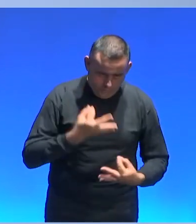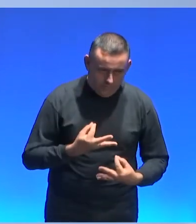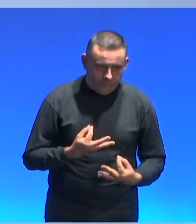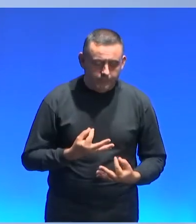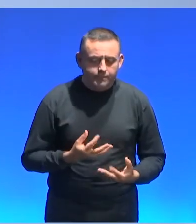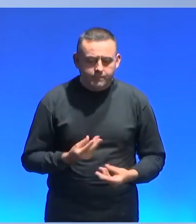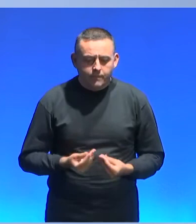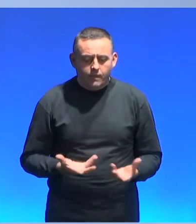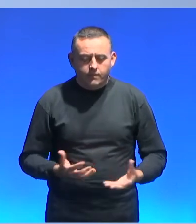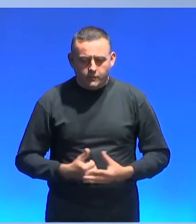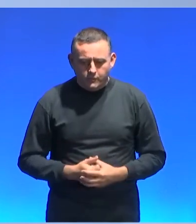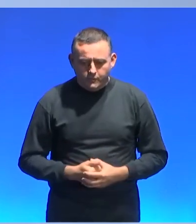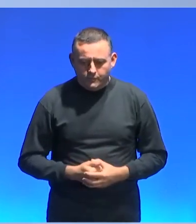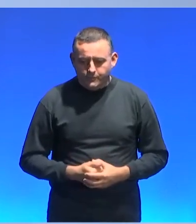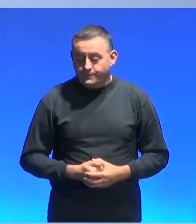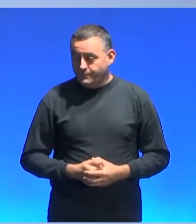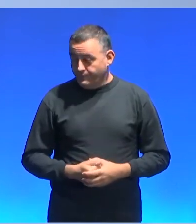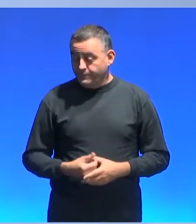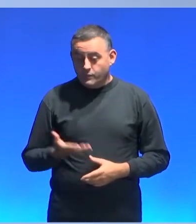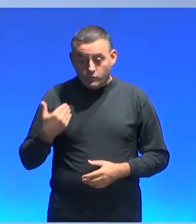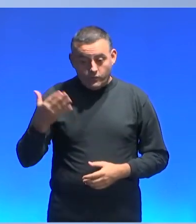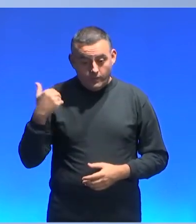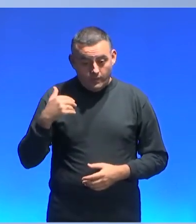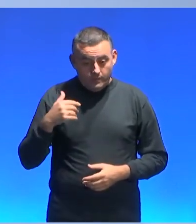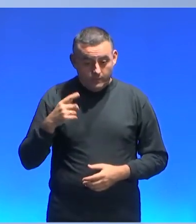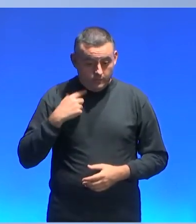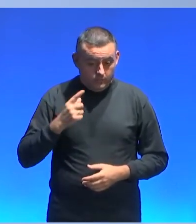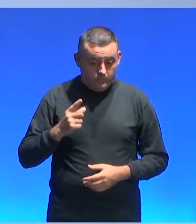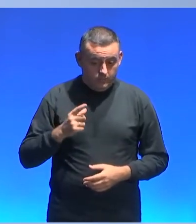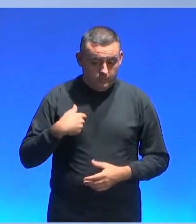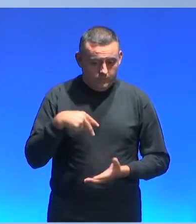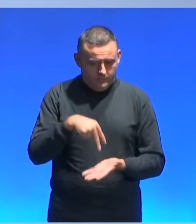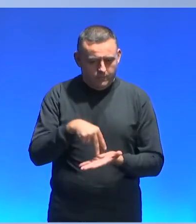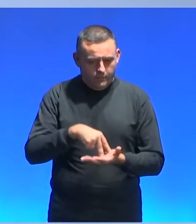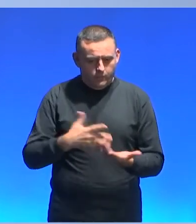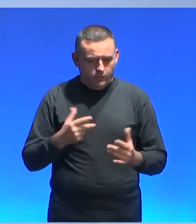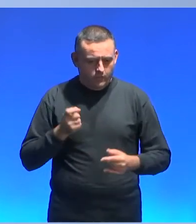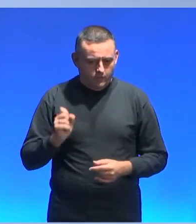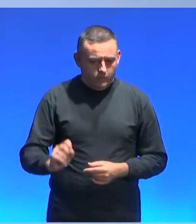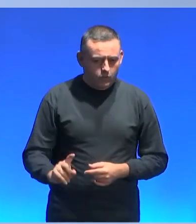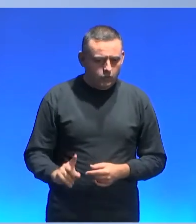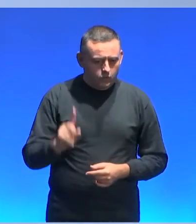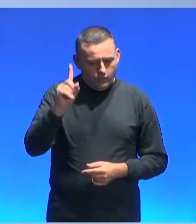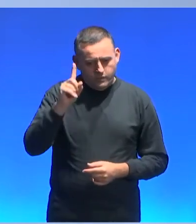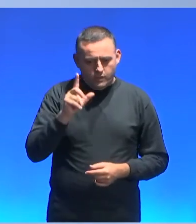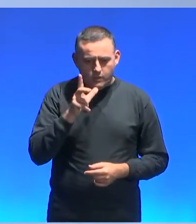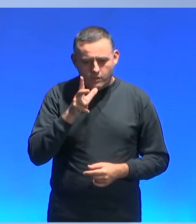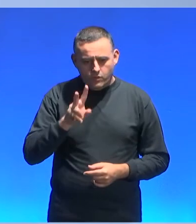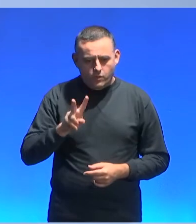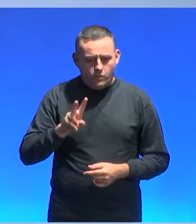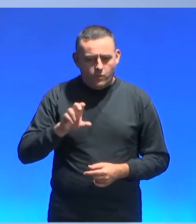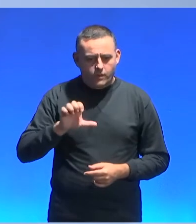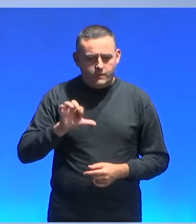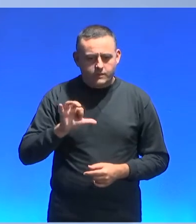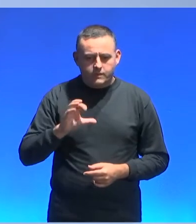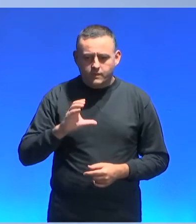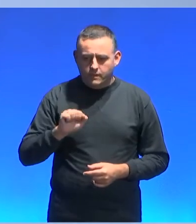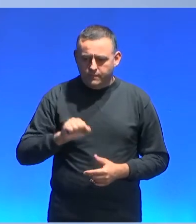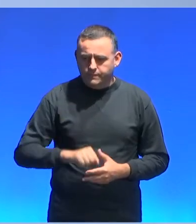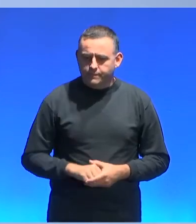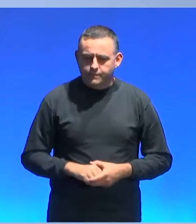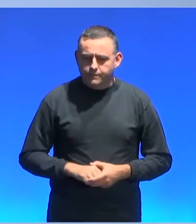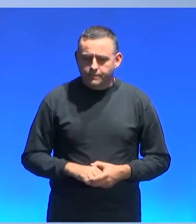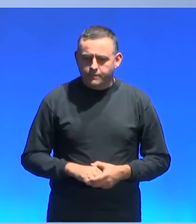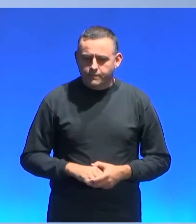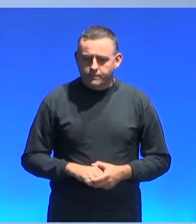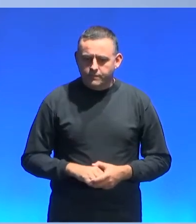El otro día estaba en Huesca y intervino un pediatra. Y yo pedí